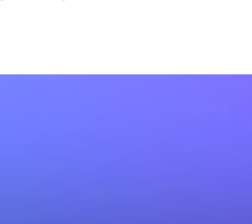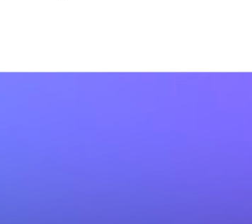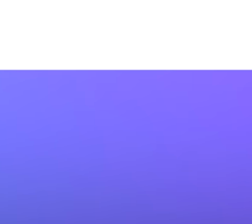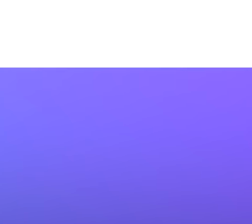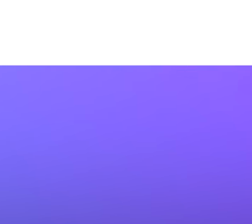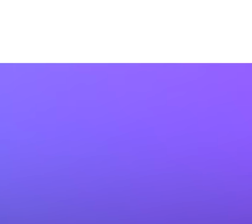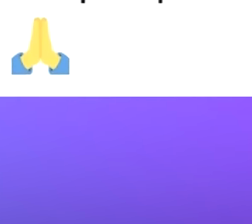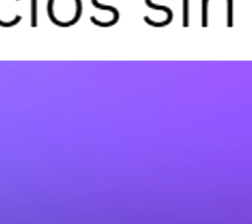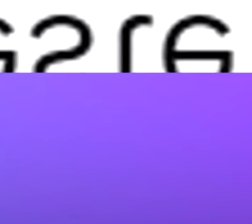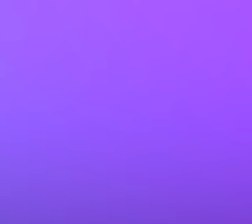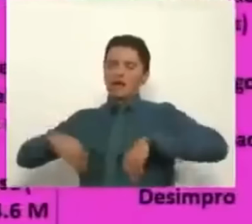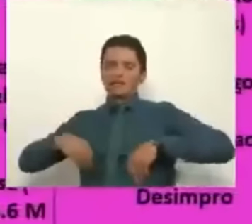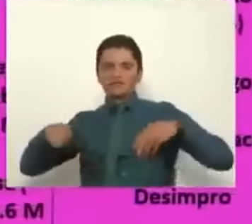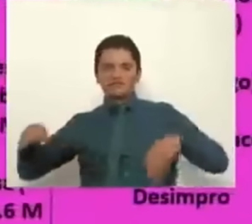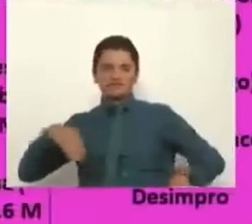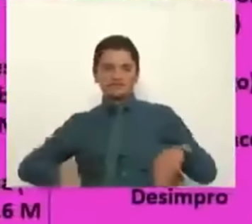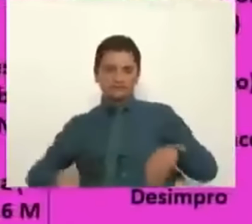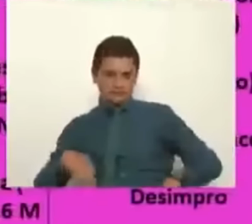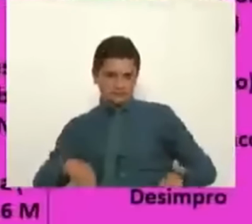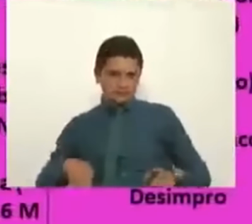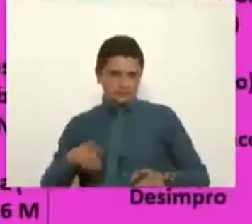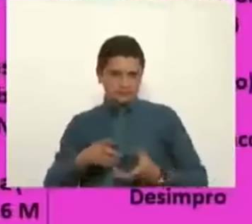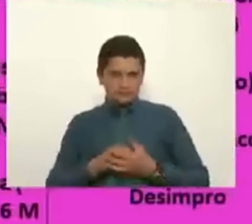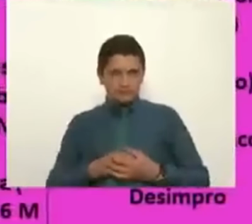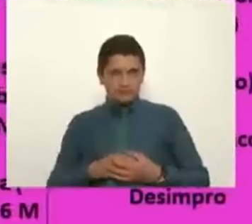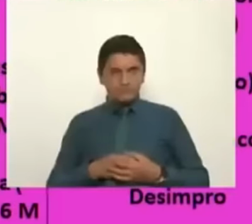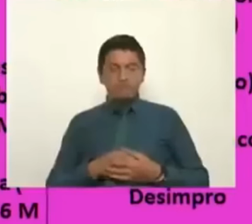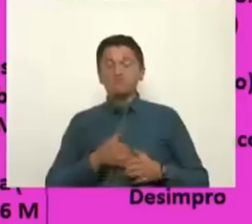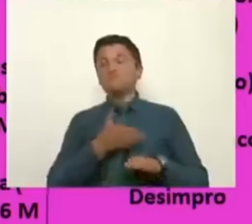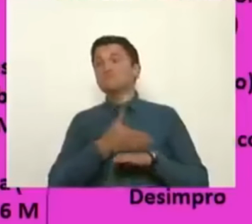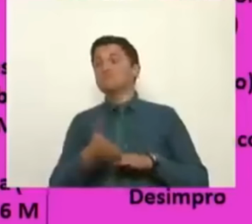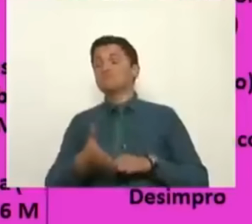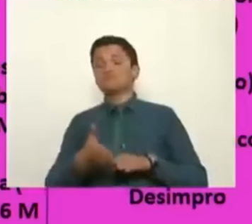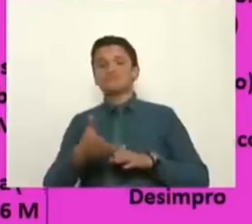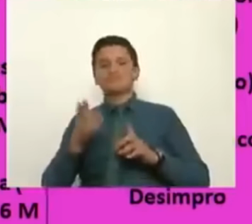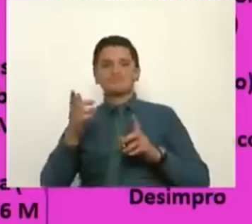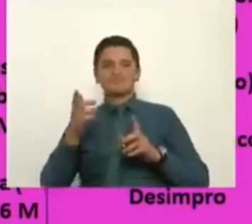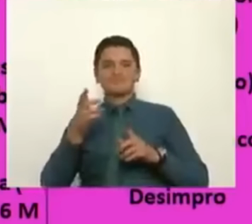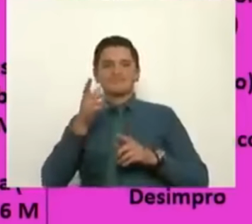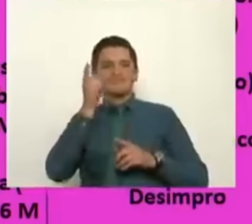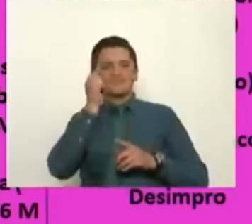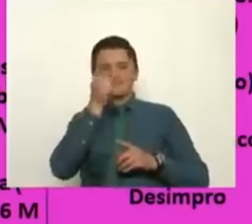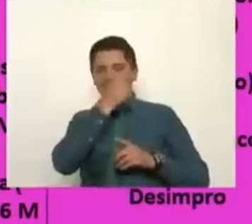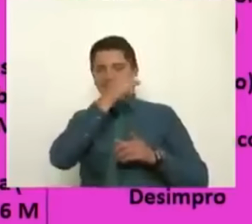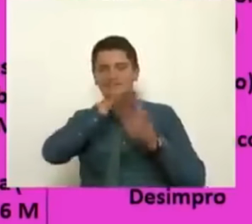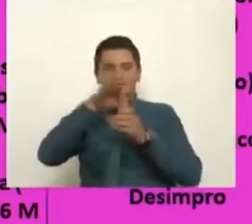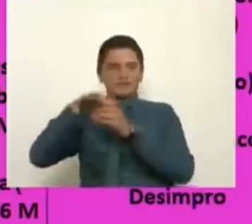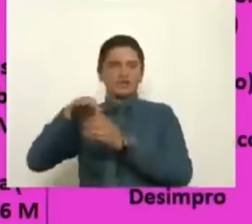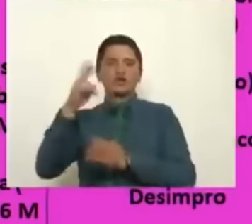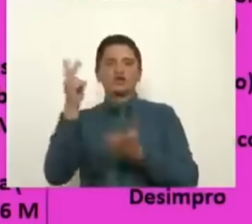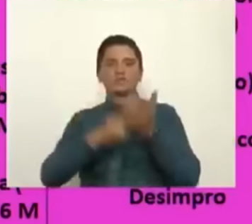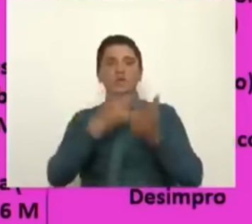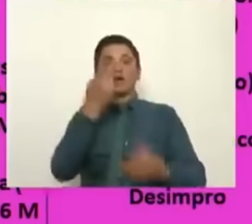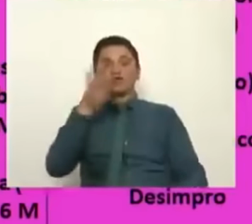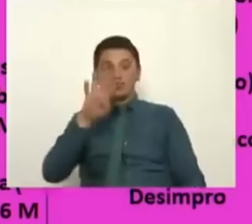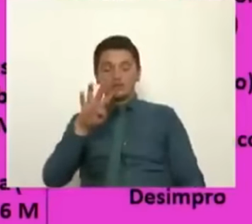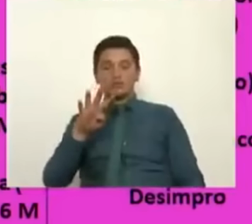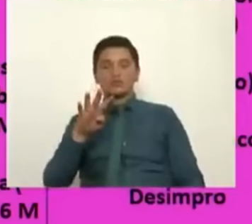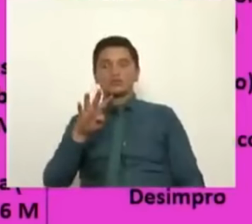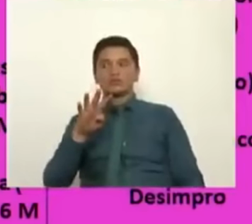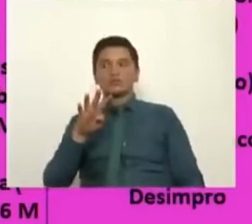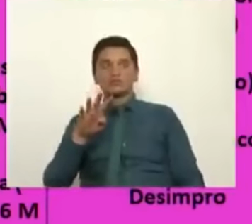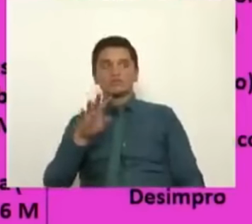control social no escapas. Después, a la campaña Santos 2014 le ingresa $1,000,000,